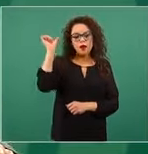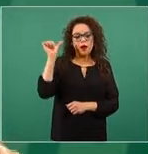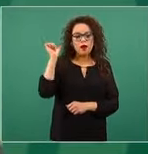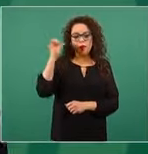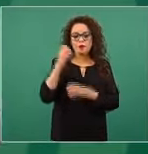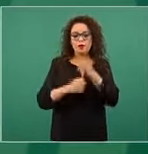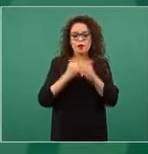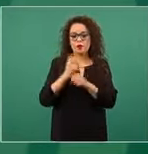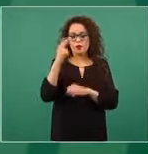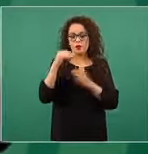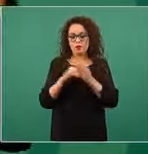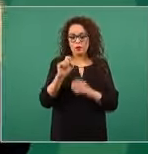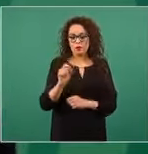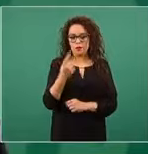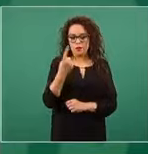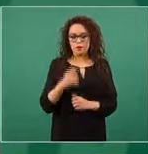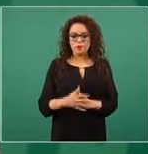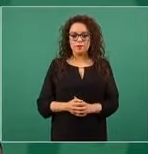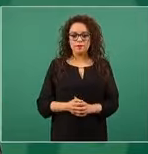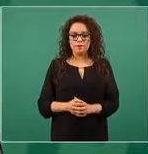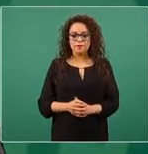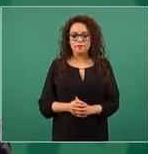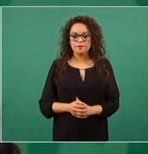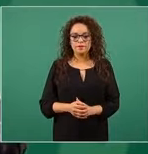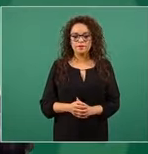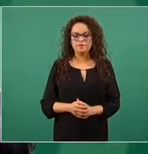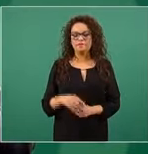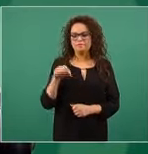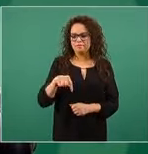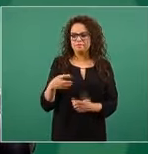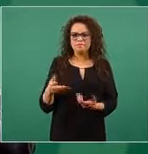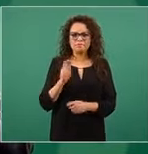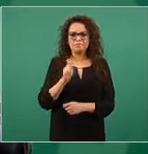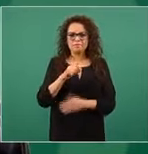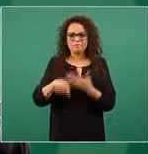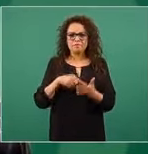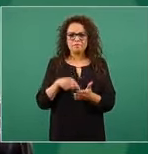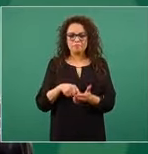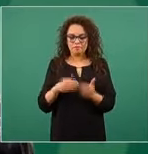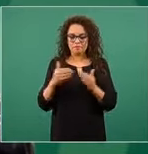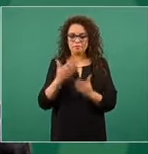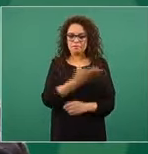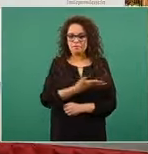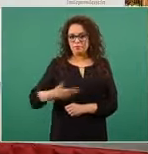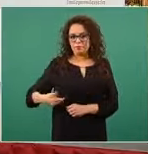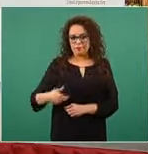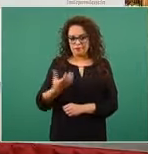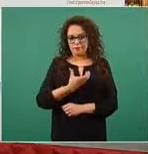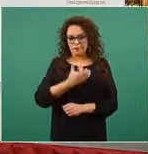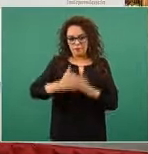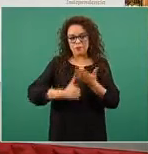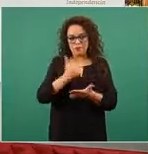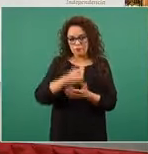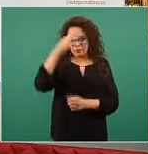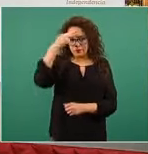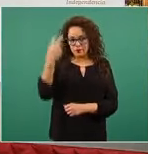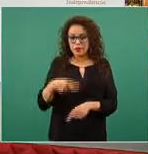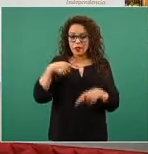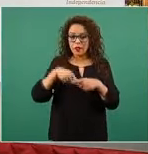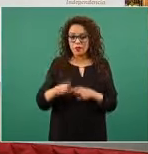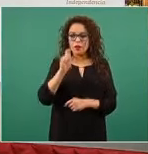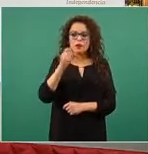de 2021. Estamos en el Palacio Nacional de México, en la Ciudad de México. Vamos a iniciar la conferencia de prensa